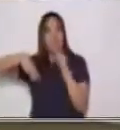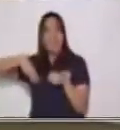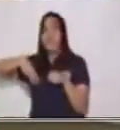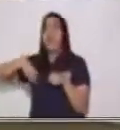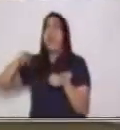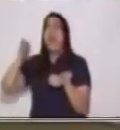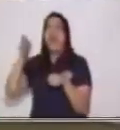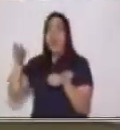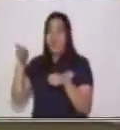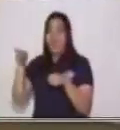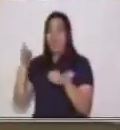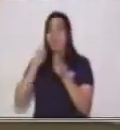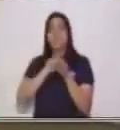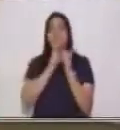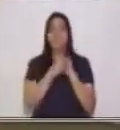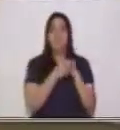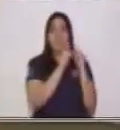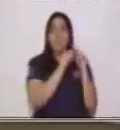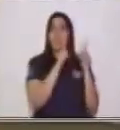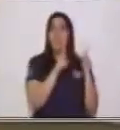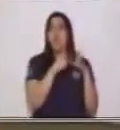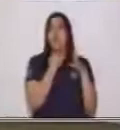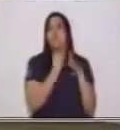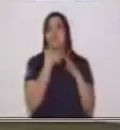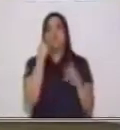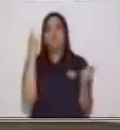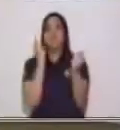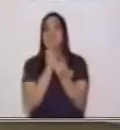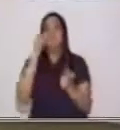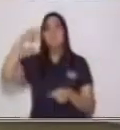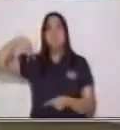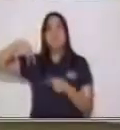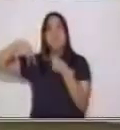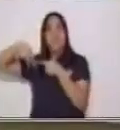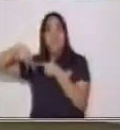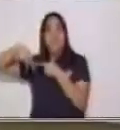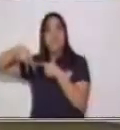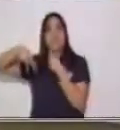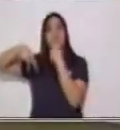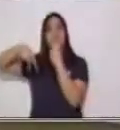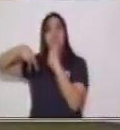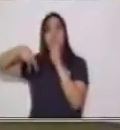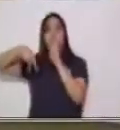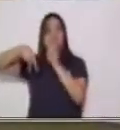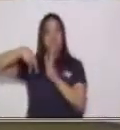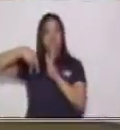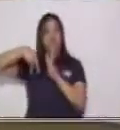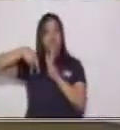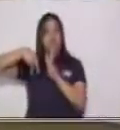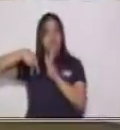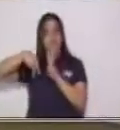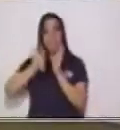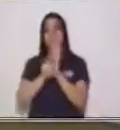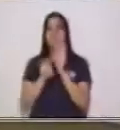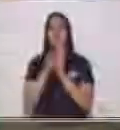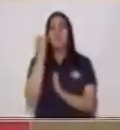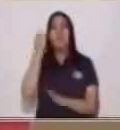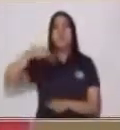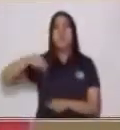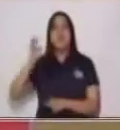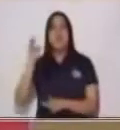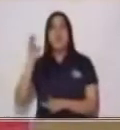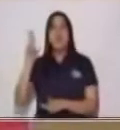cuando encontremos la N, después de la consonante N, se debe de escribir V. Por ejemplo, invertir